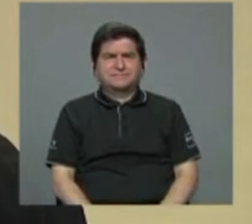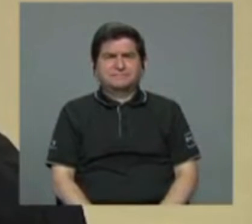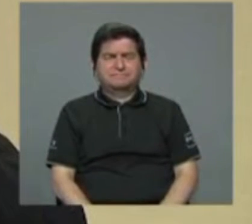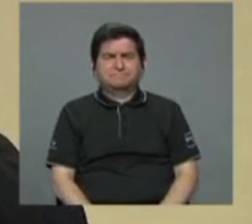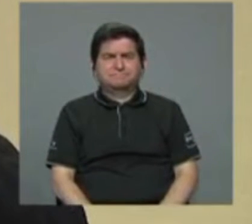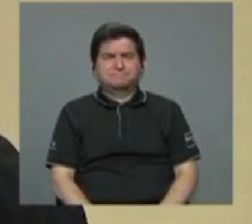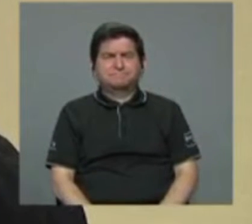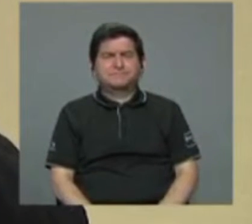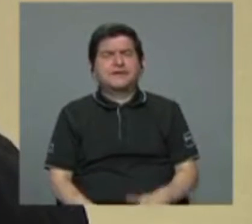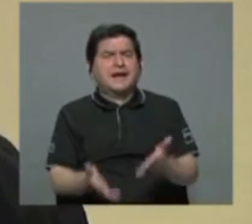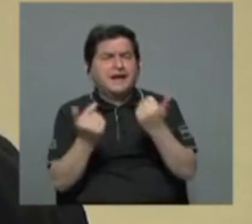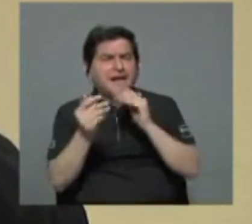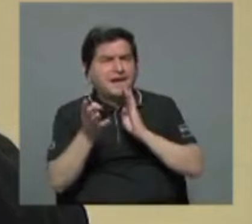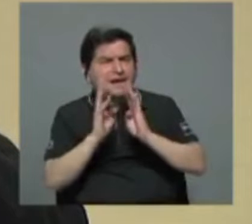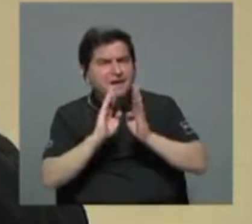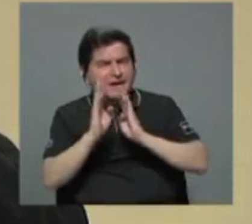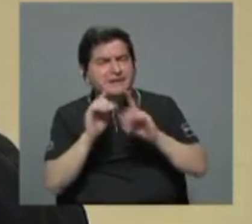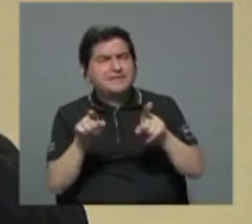hablar de que